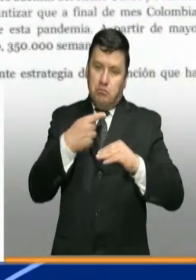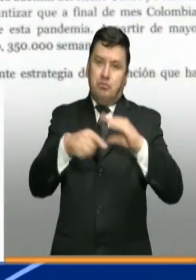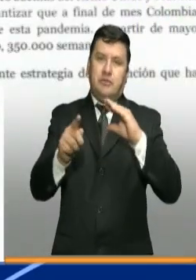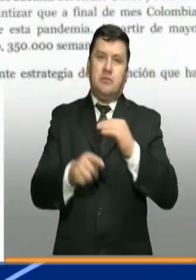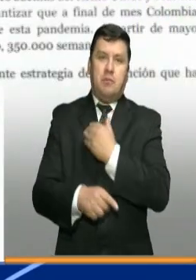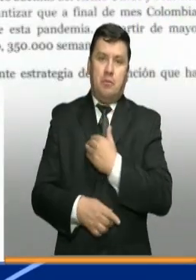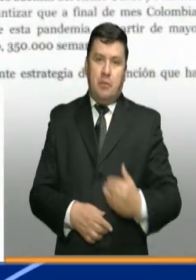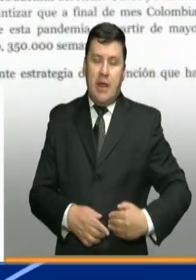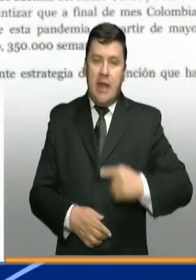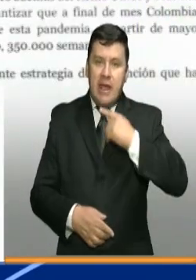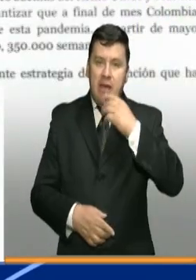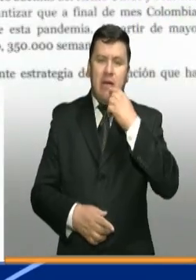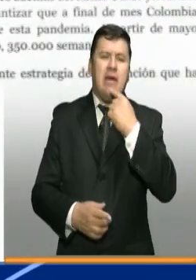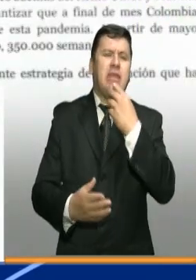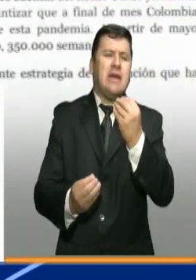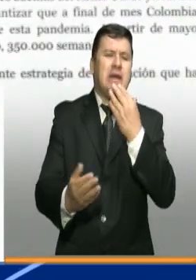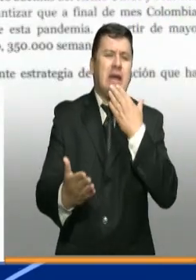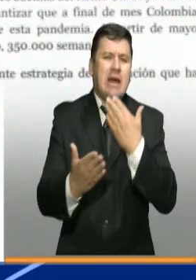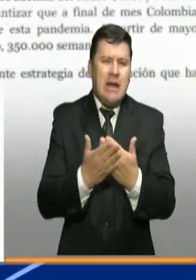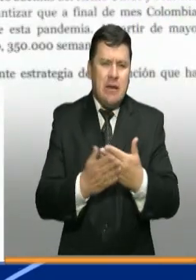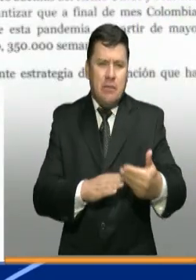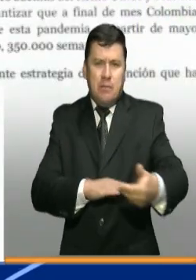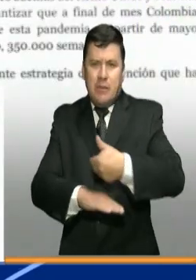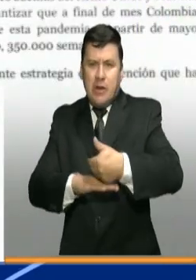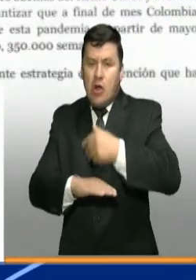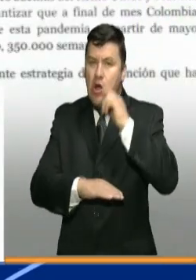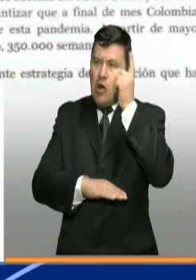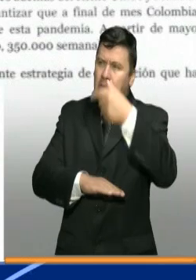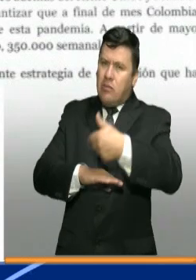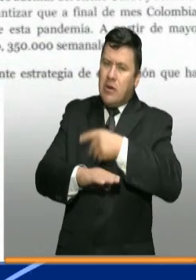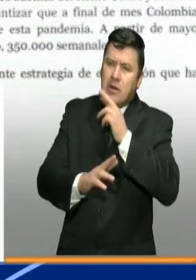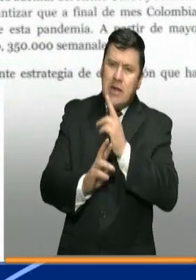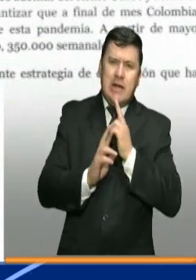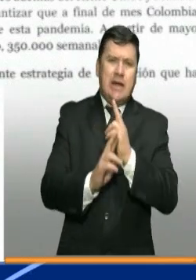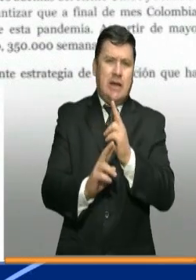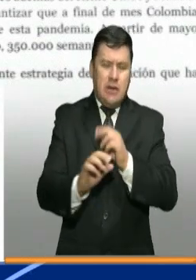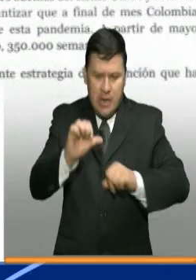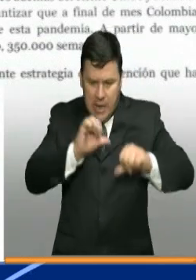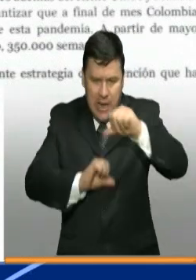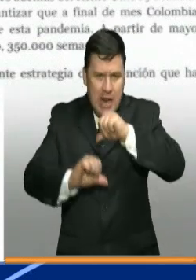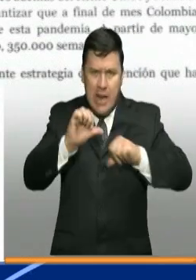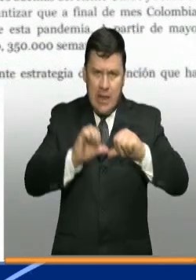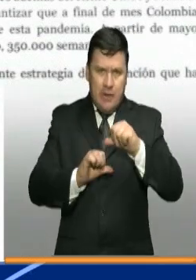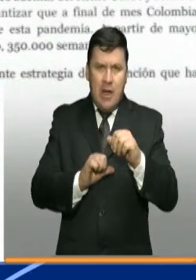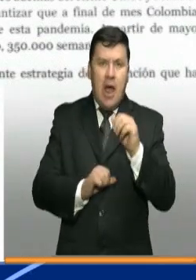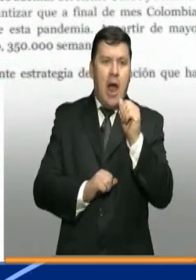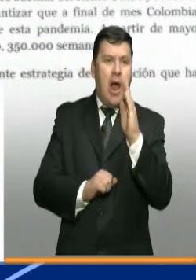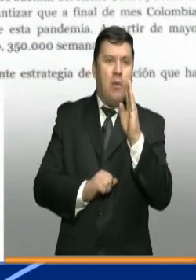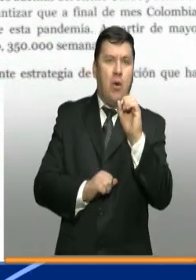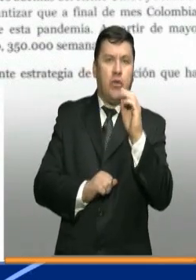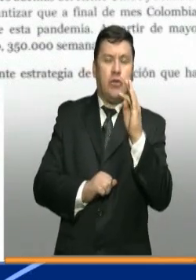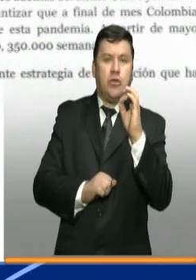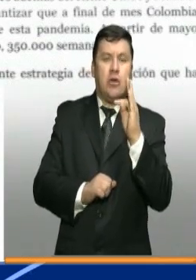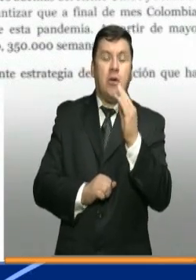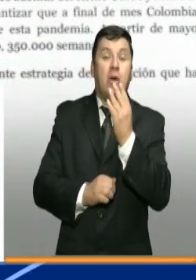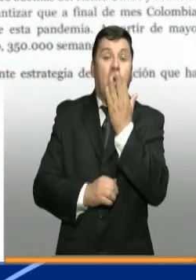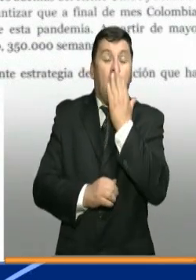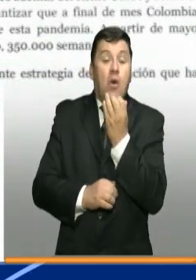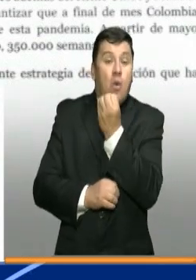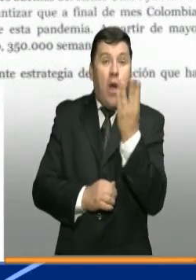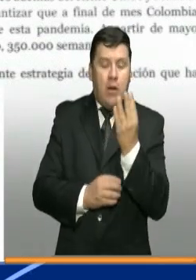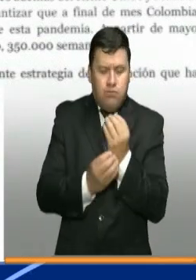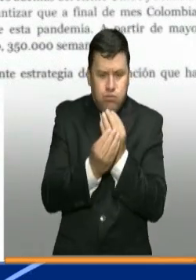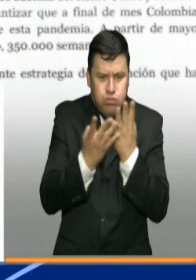manifestó que agradecemos por solicitud de nuestro gobierno respuesta de Laboratorios Abbott de aumentar la cantidad de pruebas